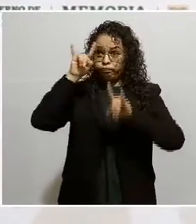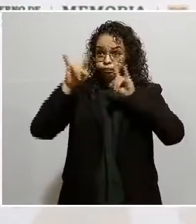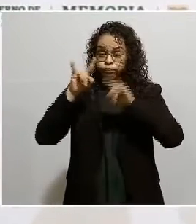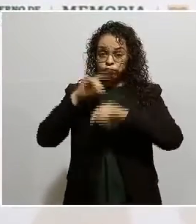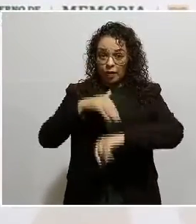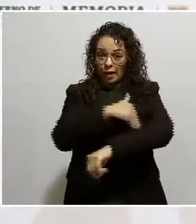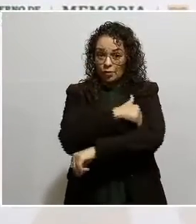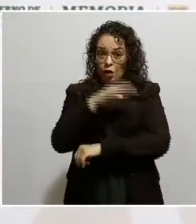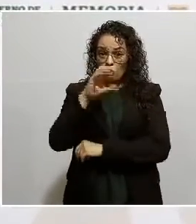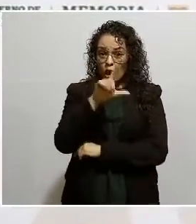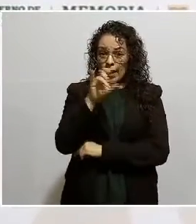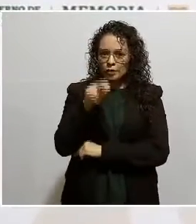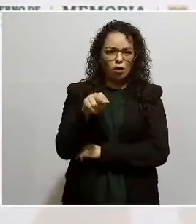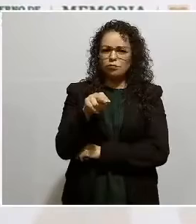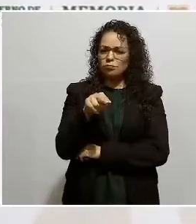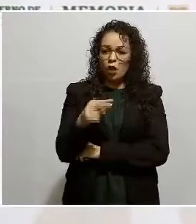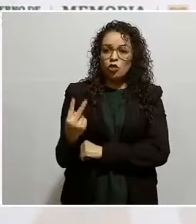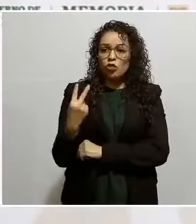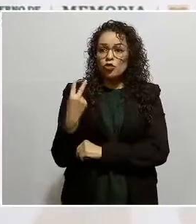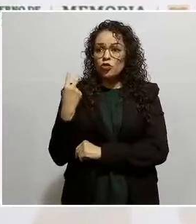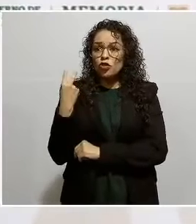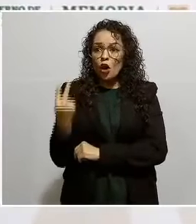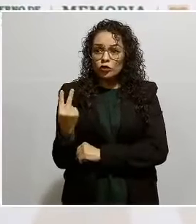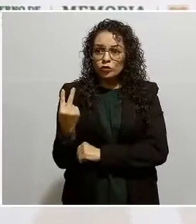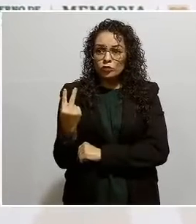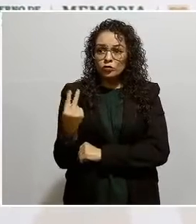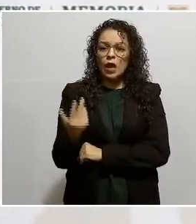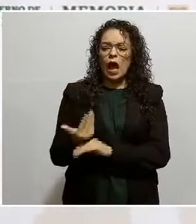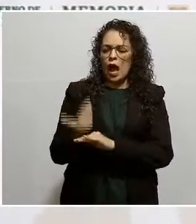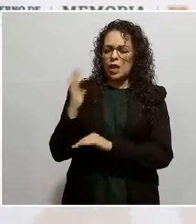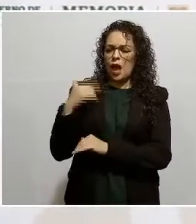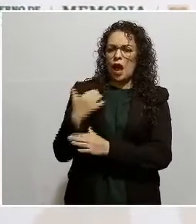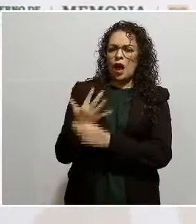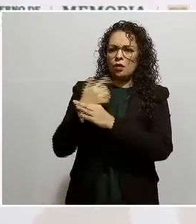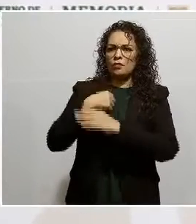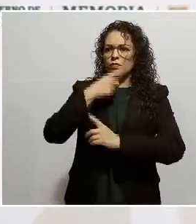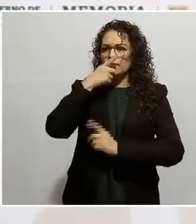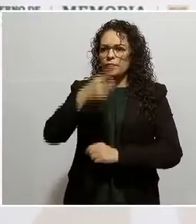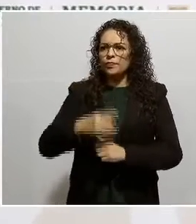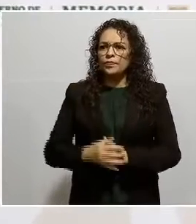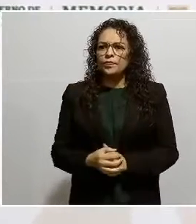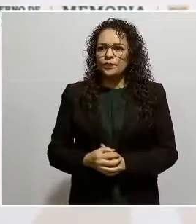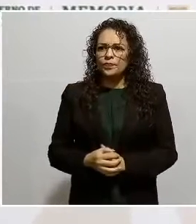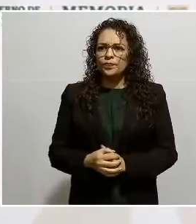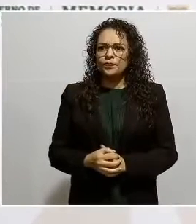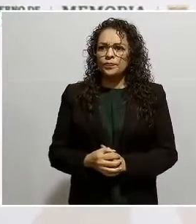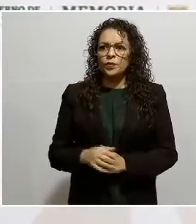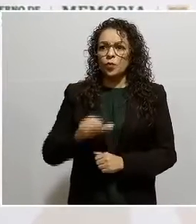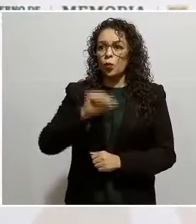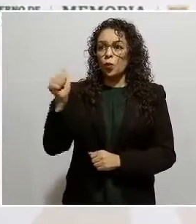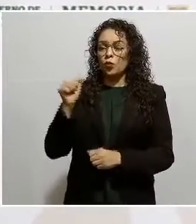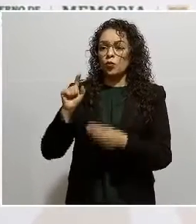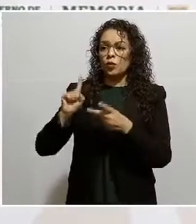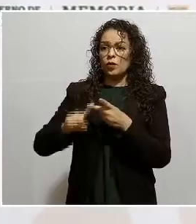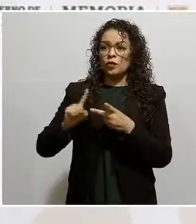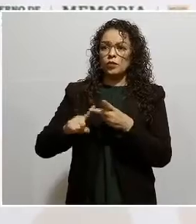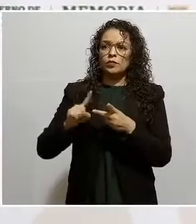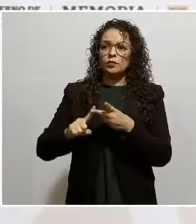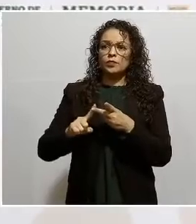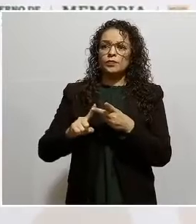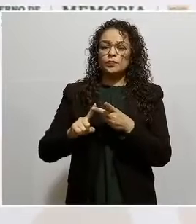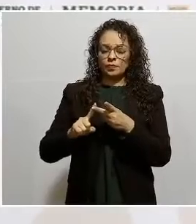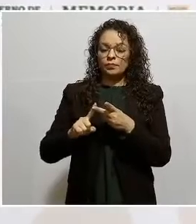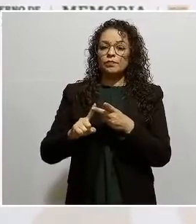ya mencioné, uno es el que heredé de mi tío y el otro es el que heredé de un amigo